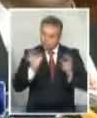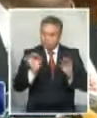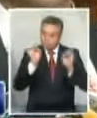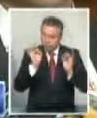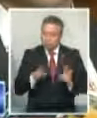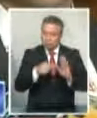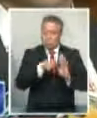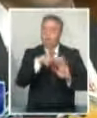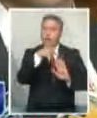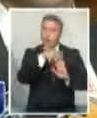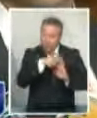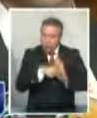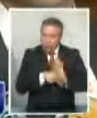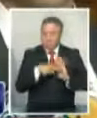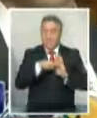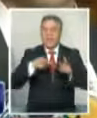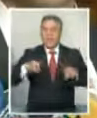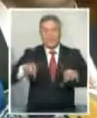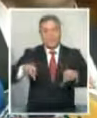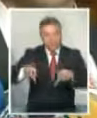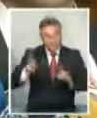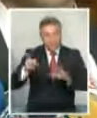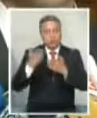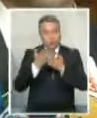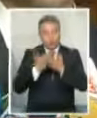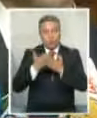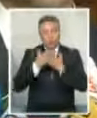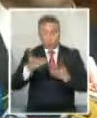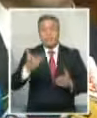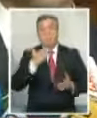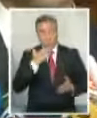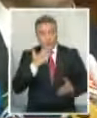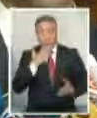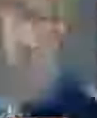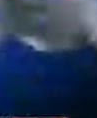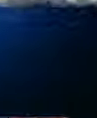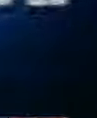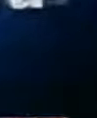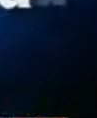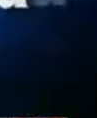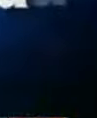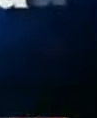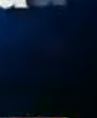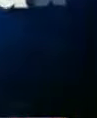norma ese derecho de los estudiantes, que también dice relación con la calidad de la educación.